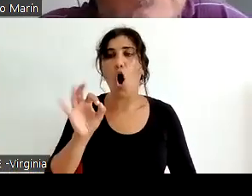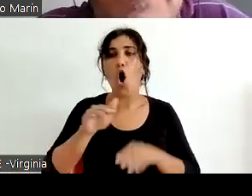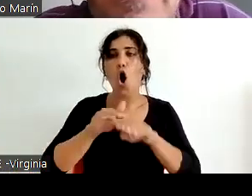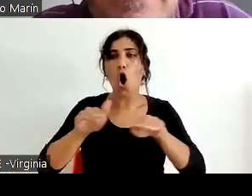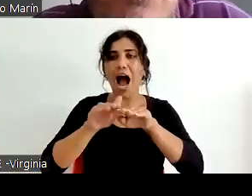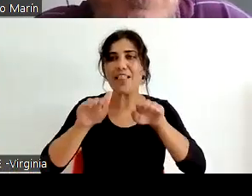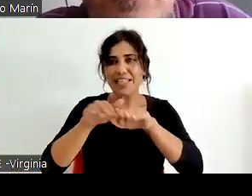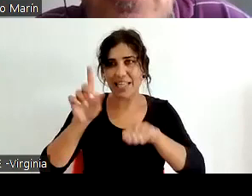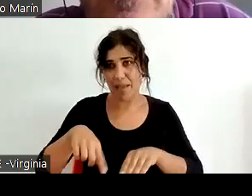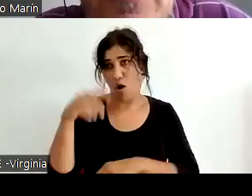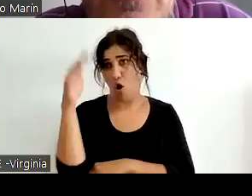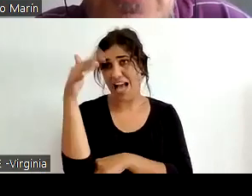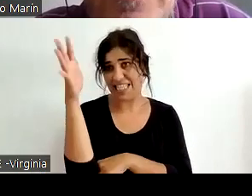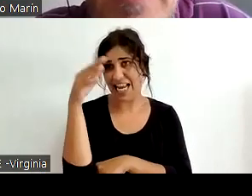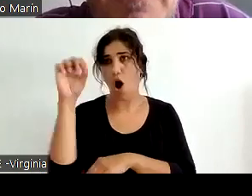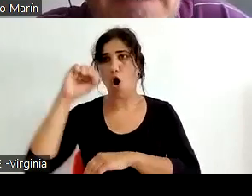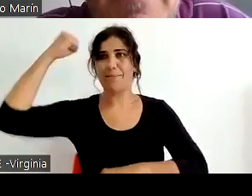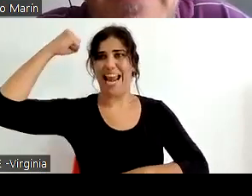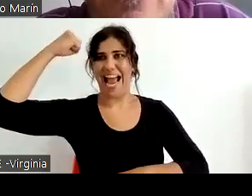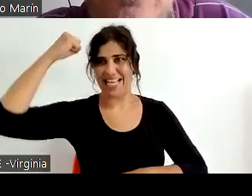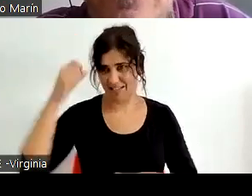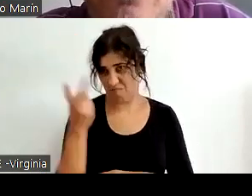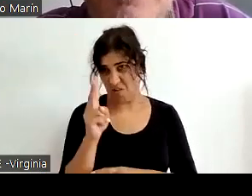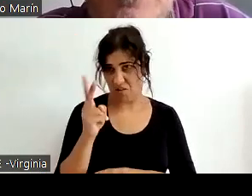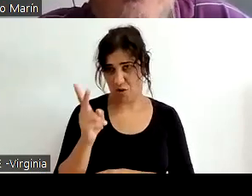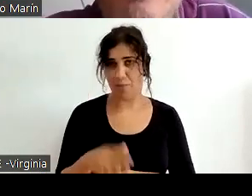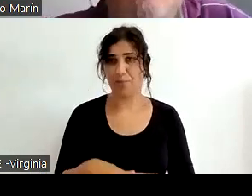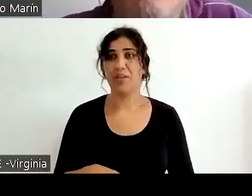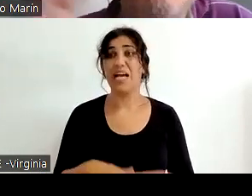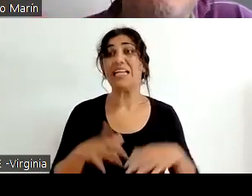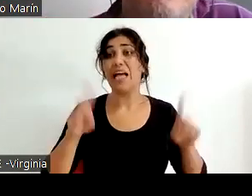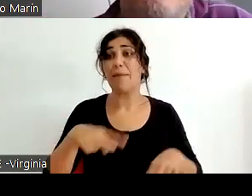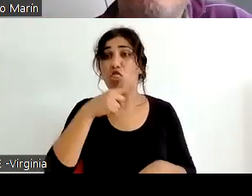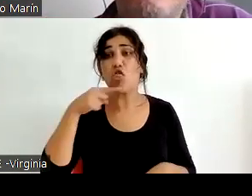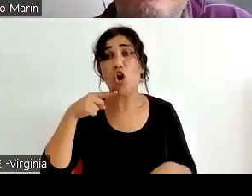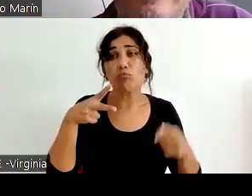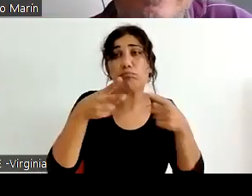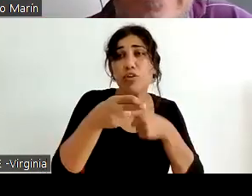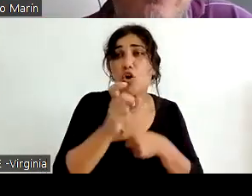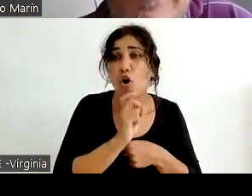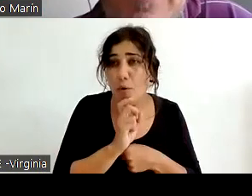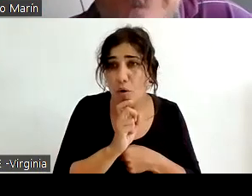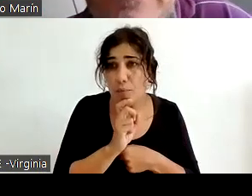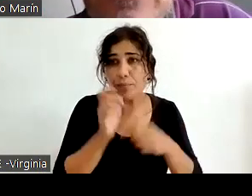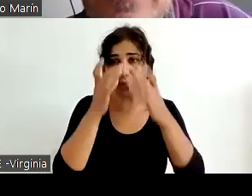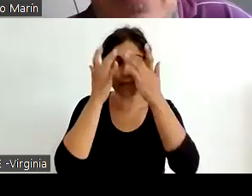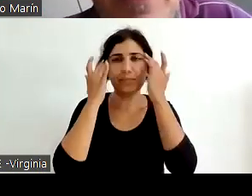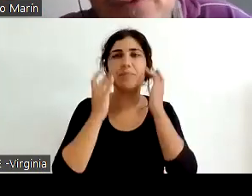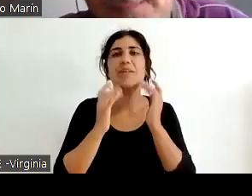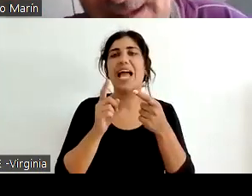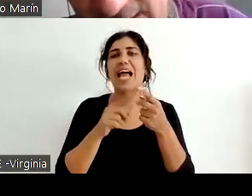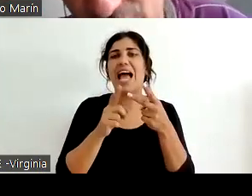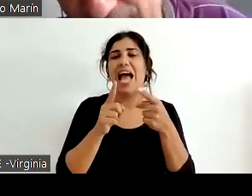espinacas. Y nuestro sexto consejo sería que para aliviar el dolor, algunos remedios naturales podrían ser el extracto de arpagofito.